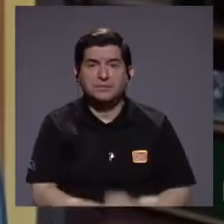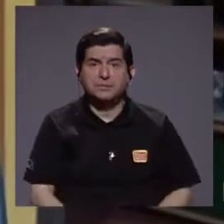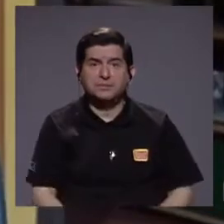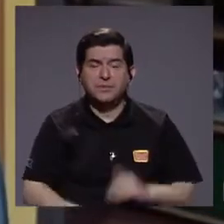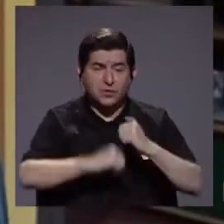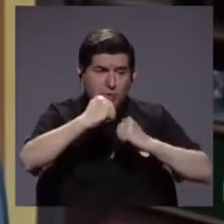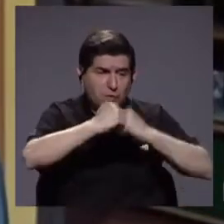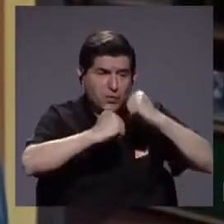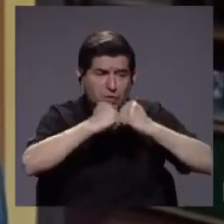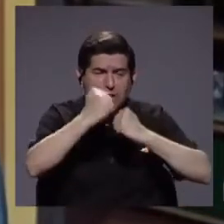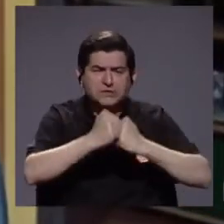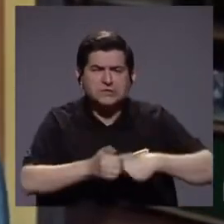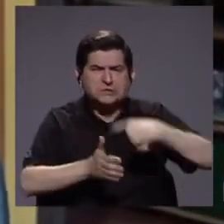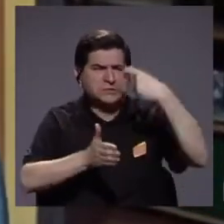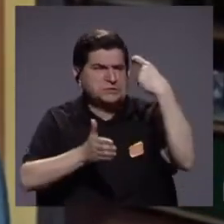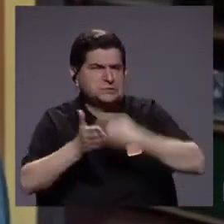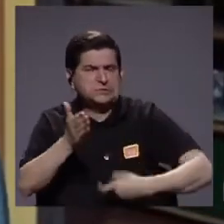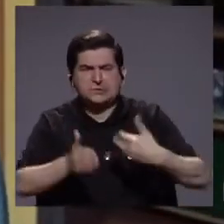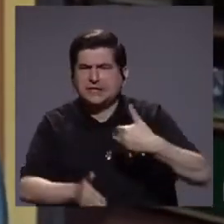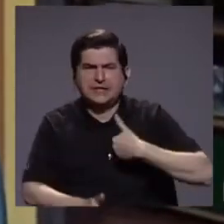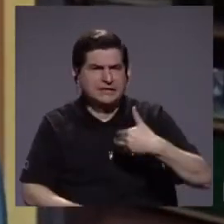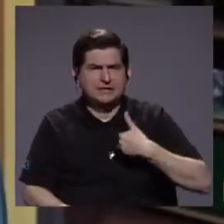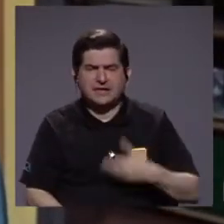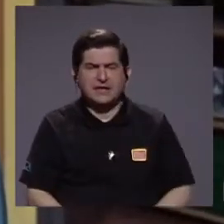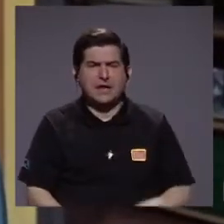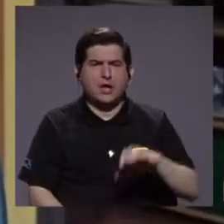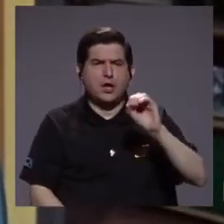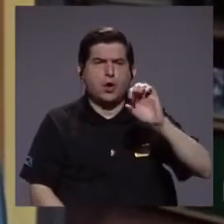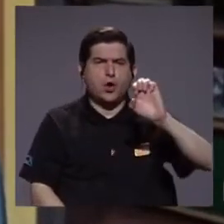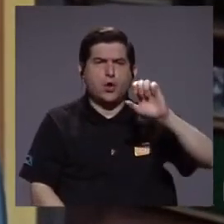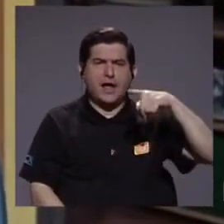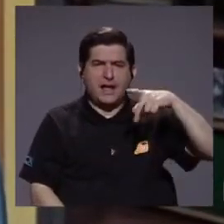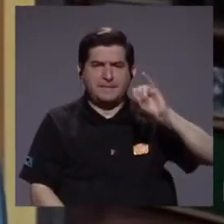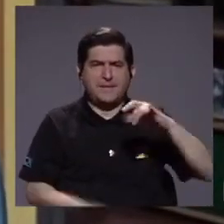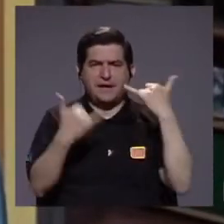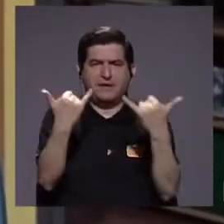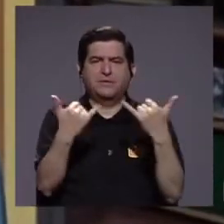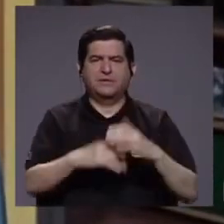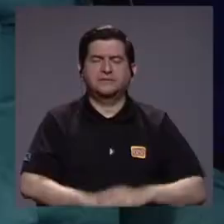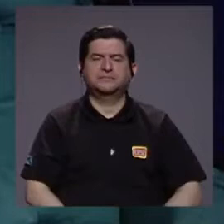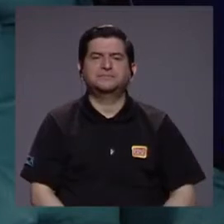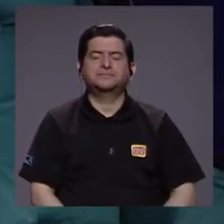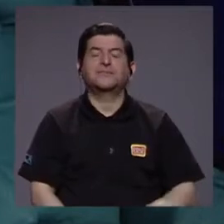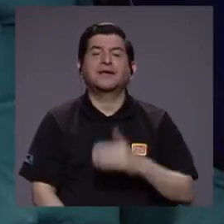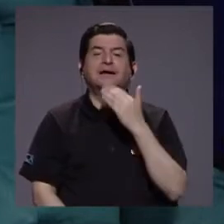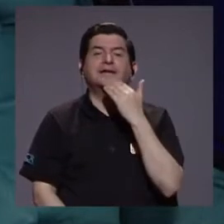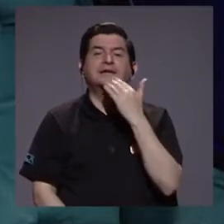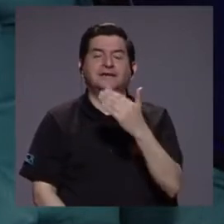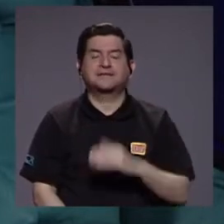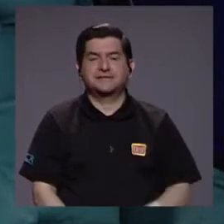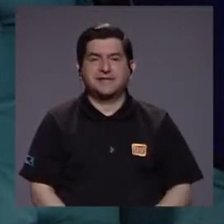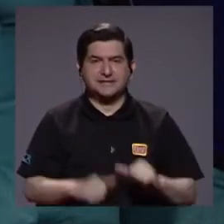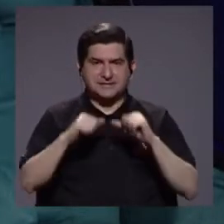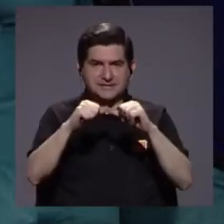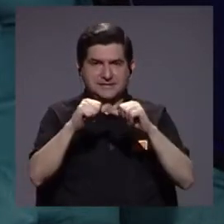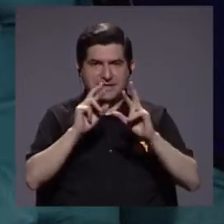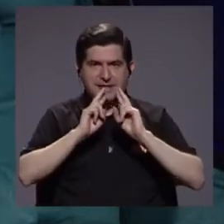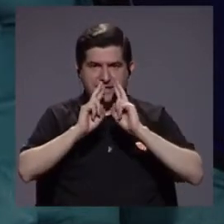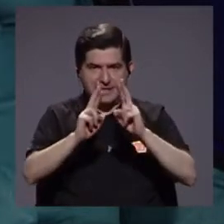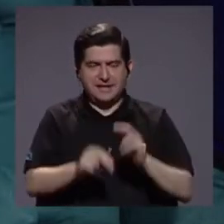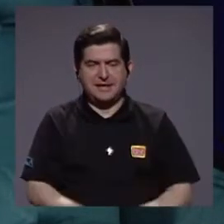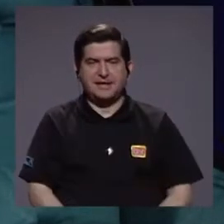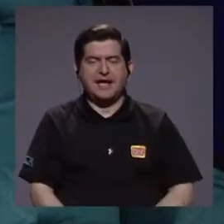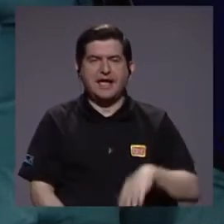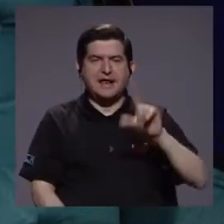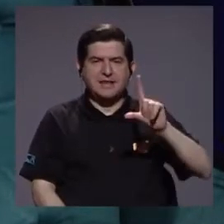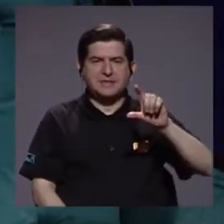la estructura rígida que tiene la OEPI actualmente. Muchas gracias. Continuamos con la respuesta de la